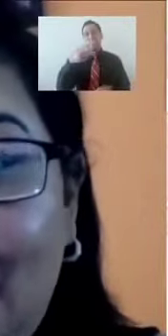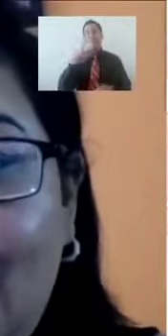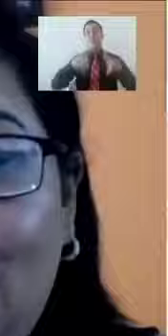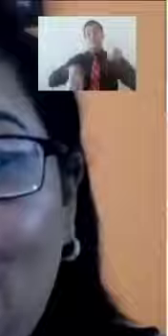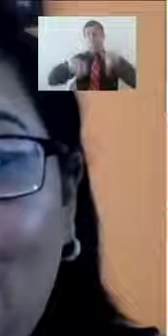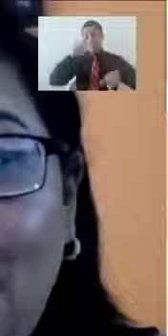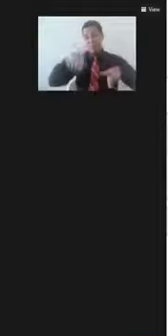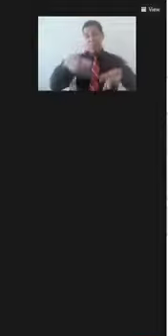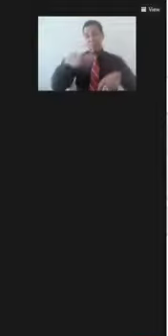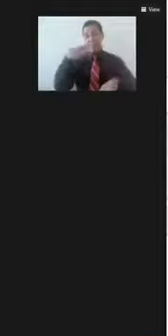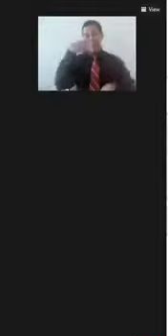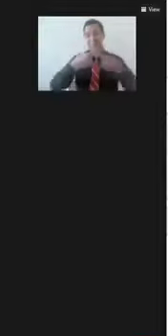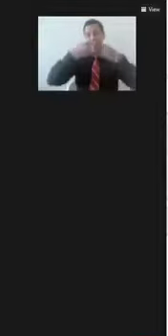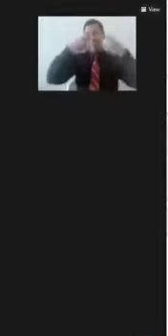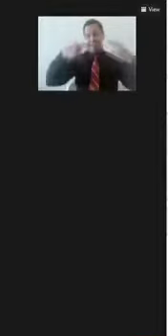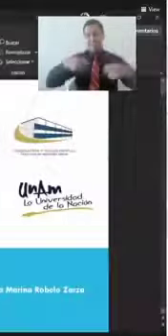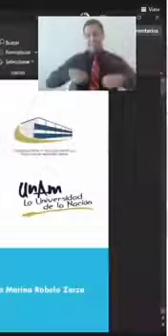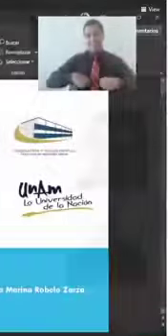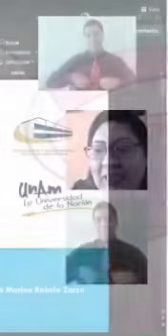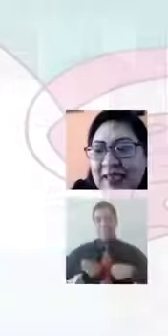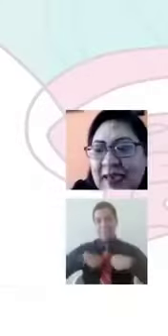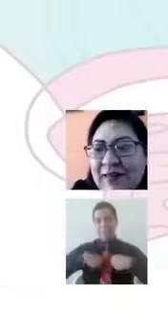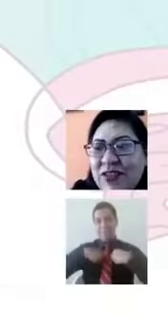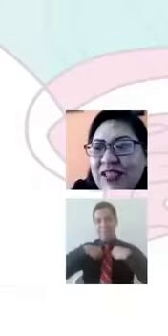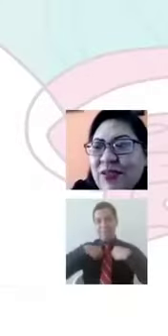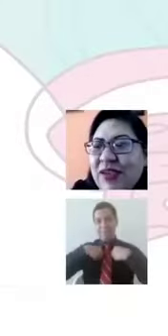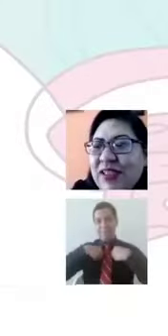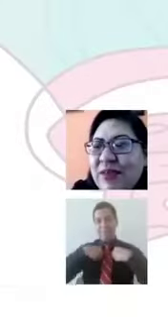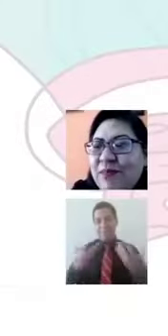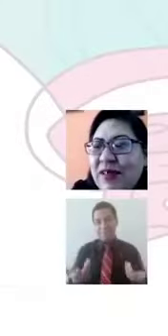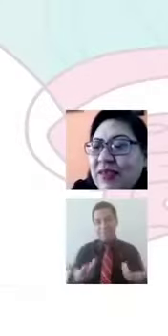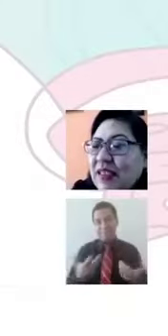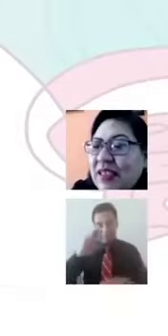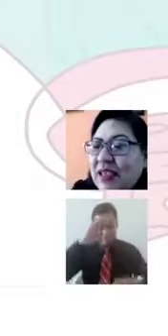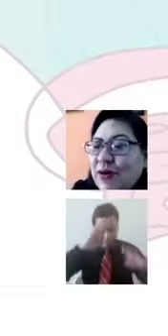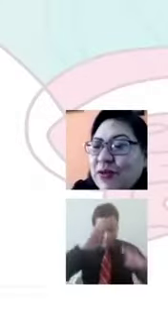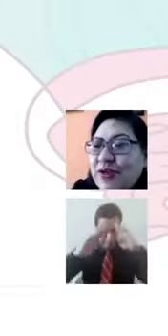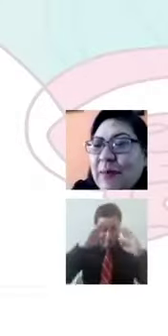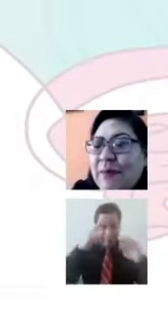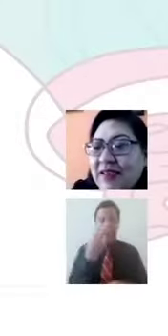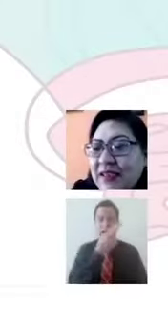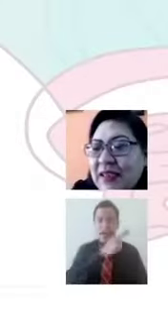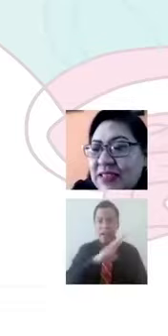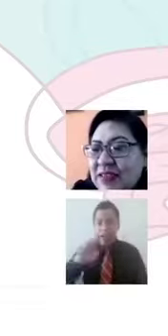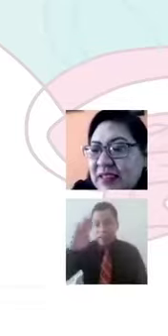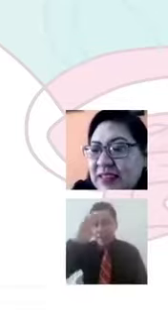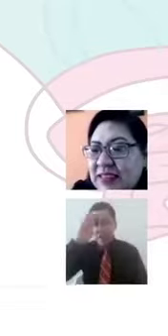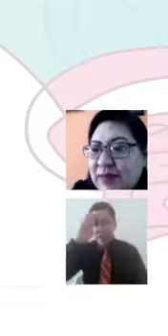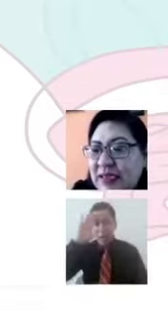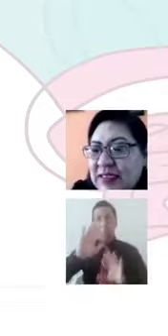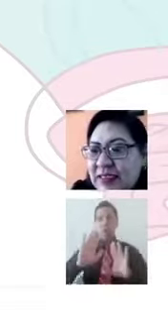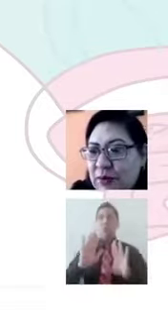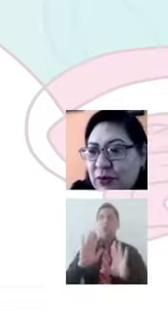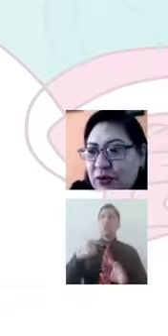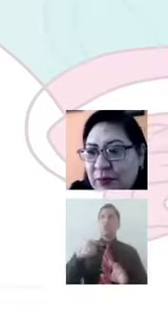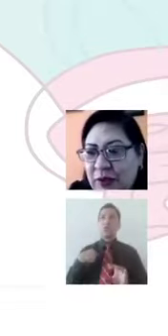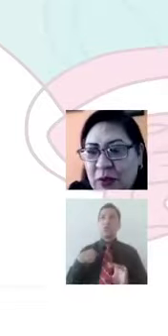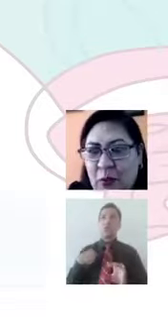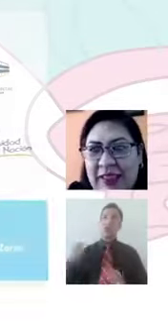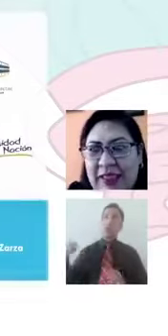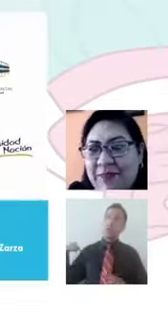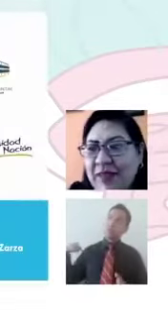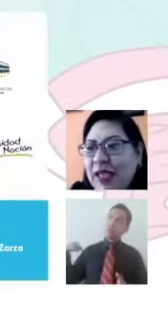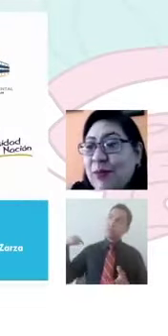pues tiene que ver con esta parte de ir reflexionando qué tipo de vida quiero construir a partir de las diferentes experiencias que voy